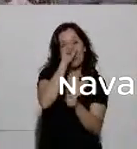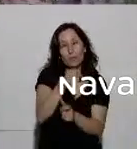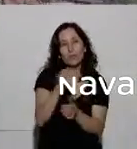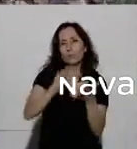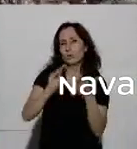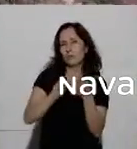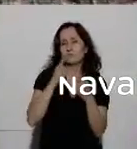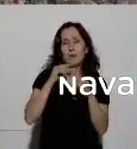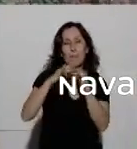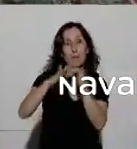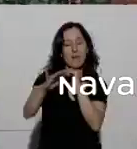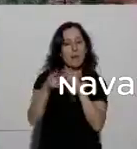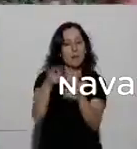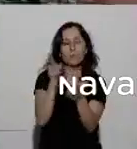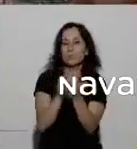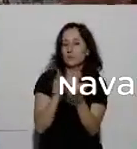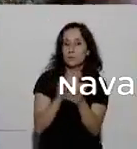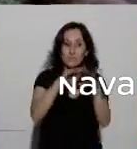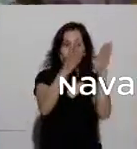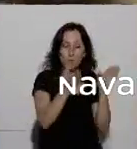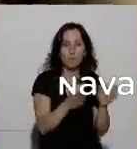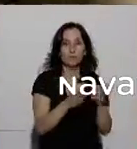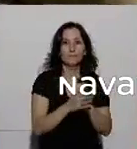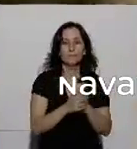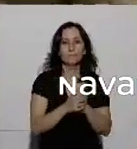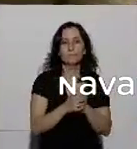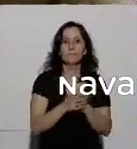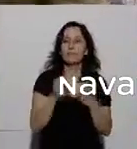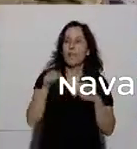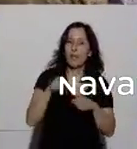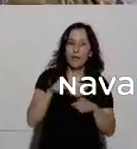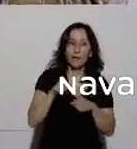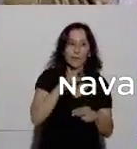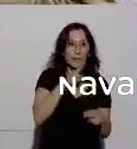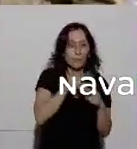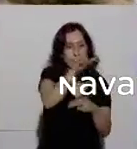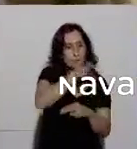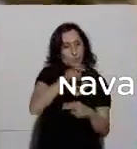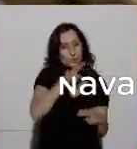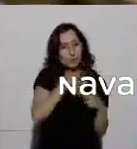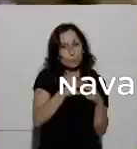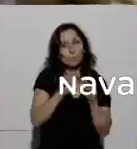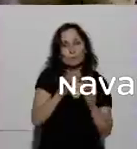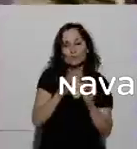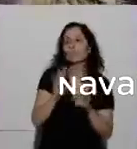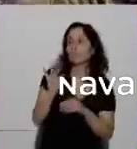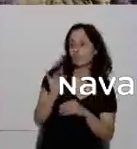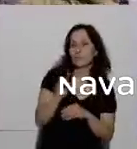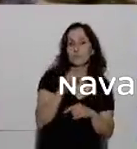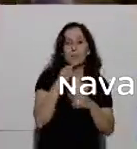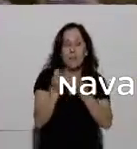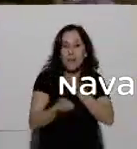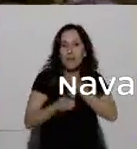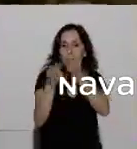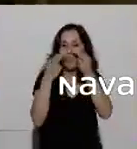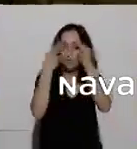playas de Endaya y también en la cueva de Zugarramurdi. Y entonces aquí descubre a varias personas. Exactamente, ella sabe quiénes van a sus aquelarres, con lo cual quiénes